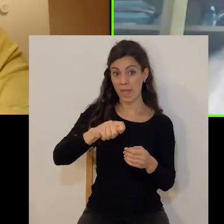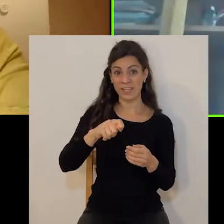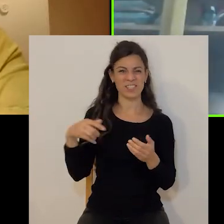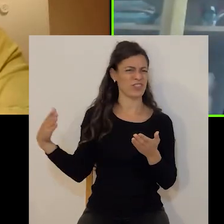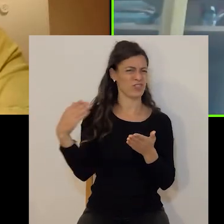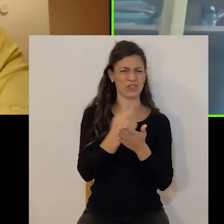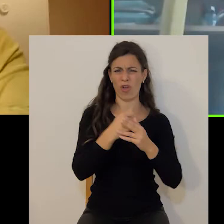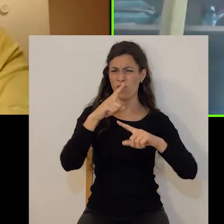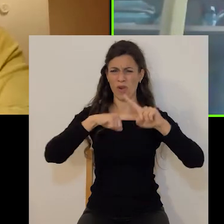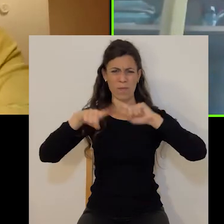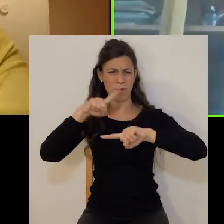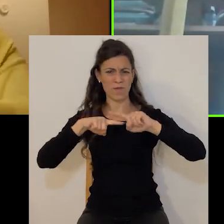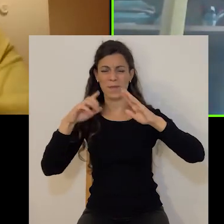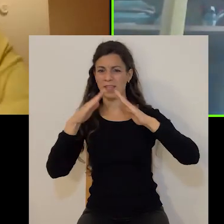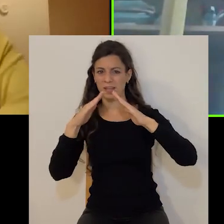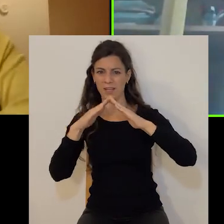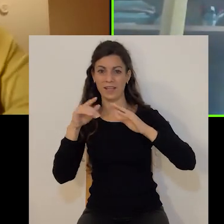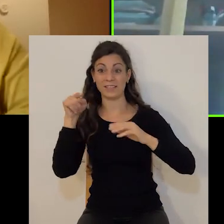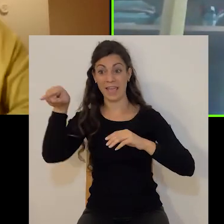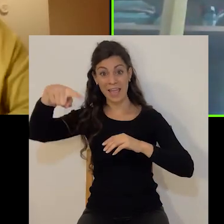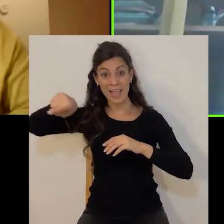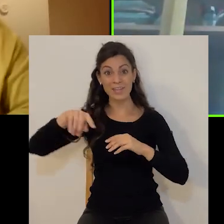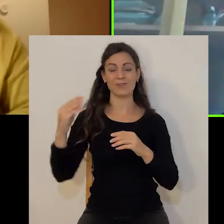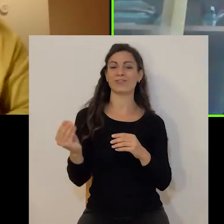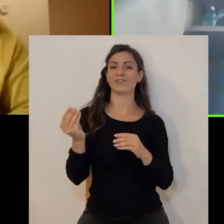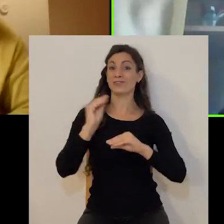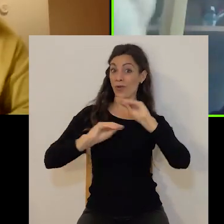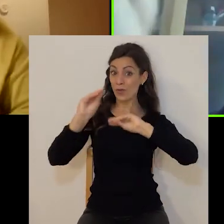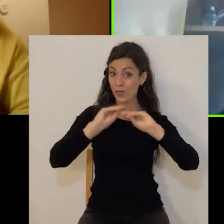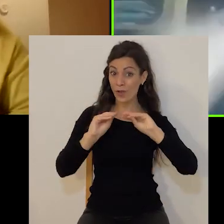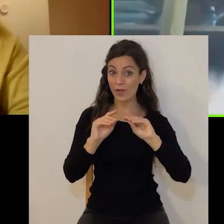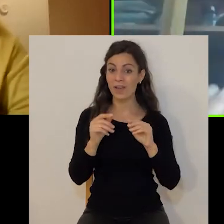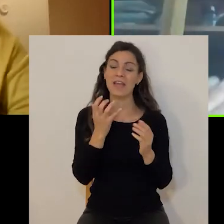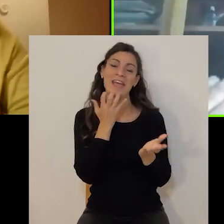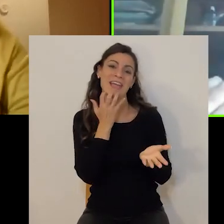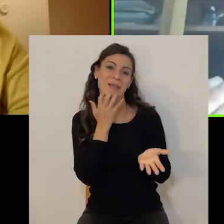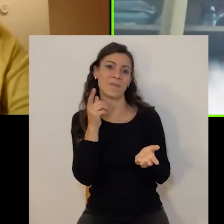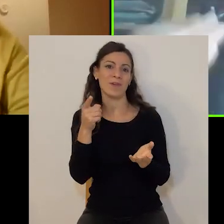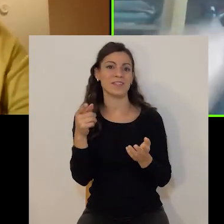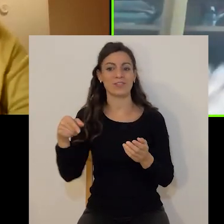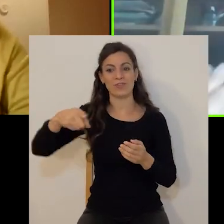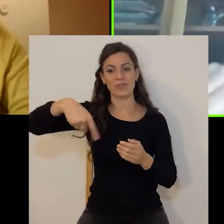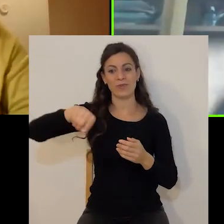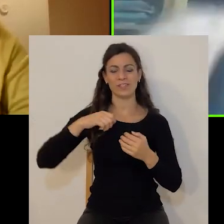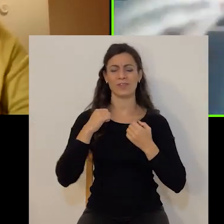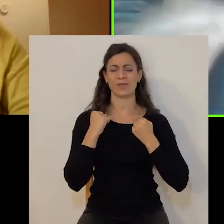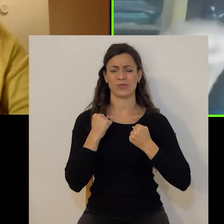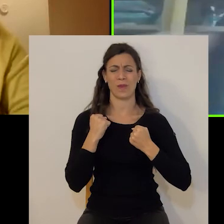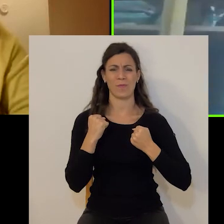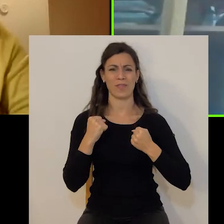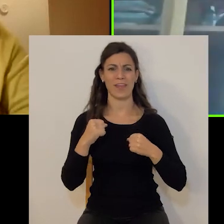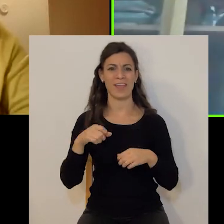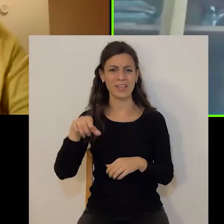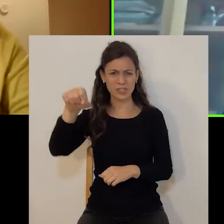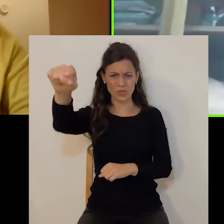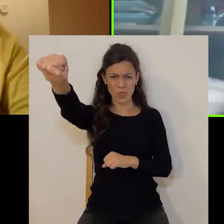todos los problemas de la casa. Por ejemplo, esos son nuestros superhéroes que